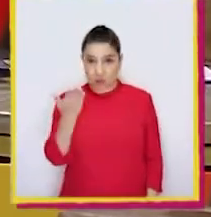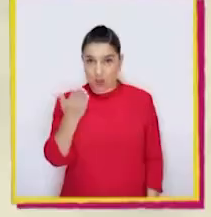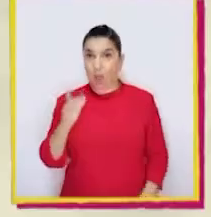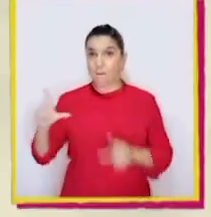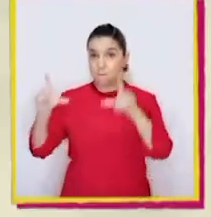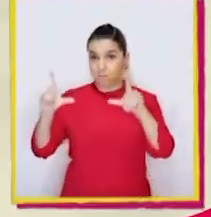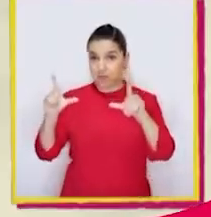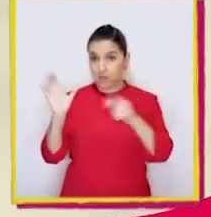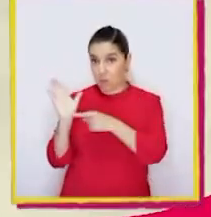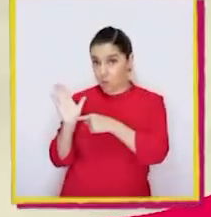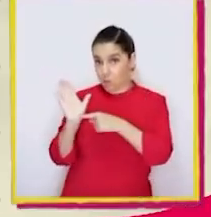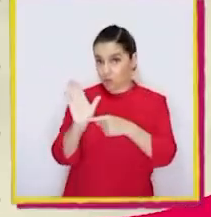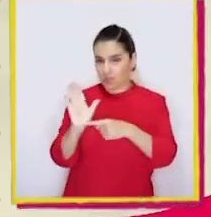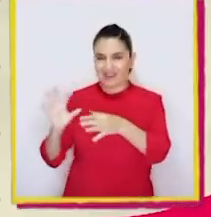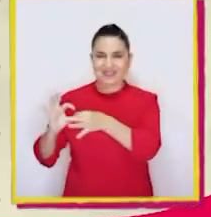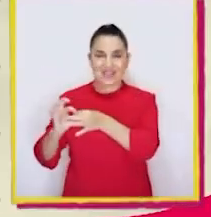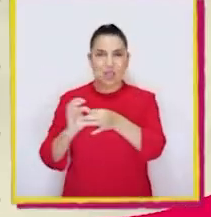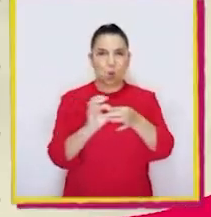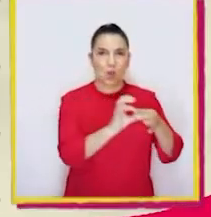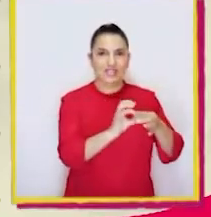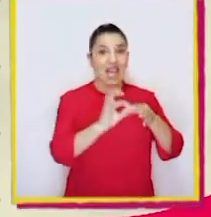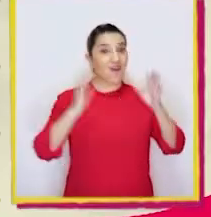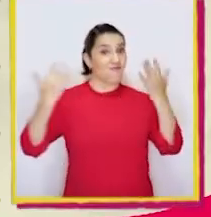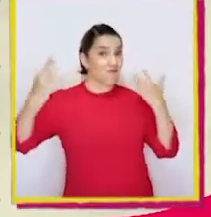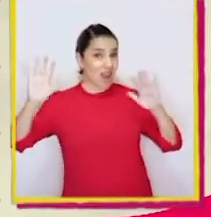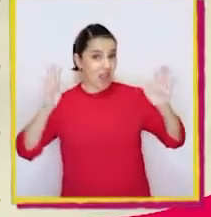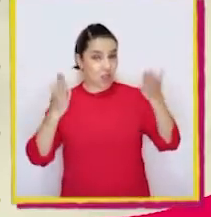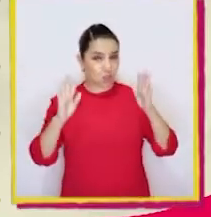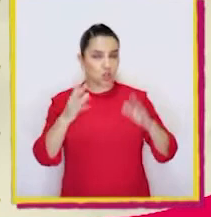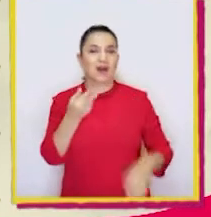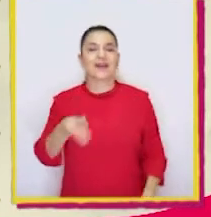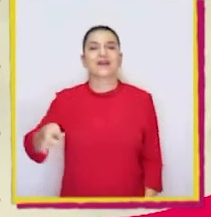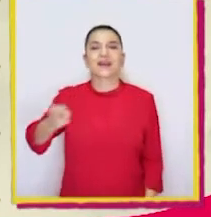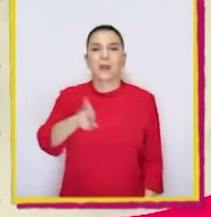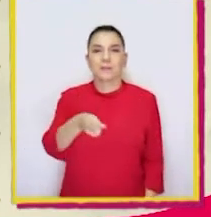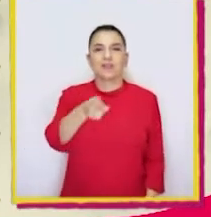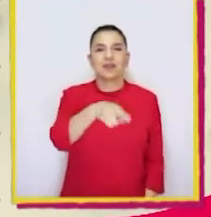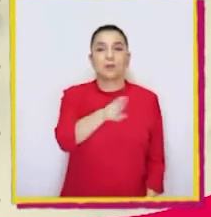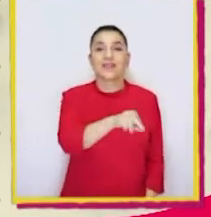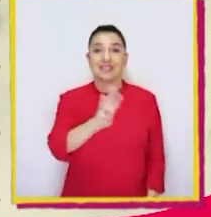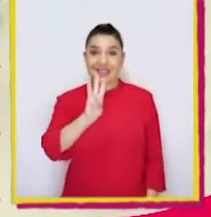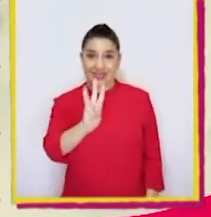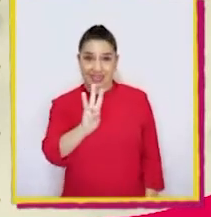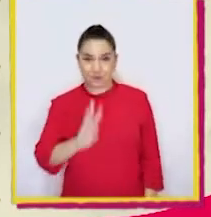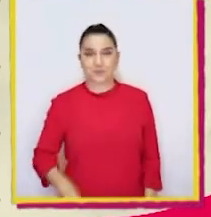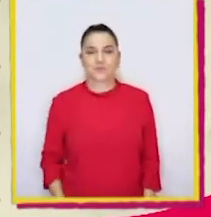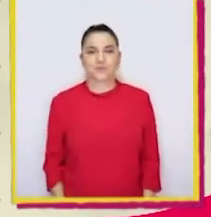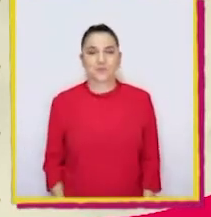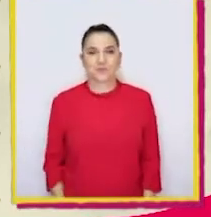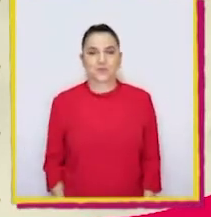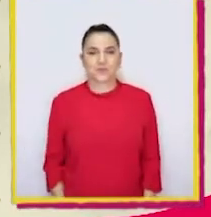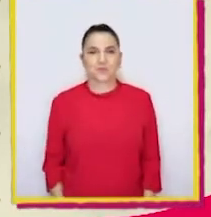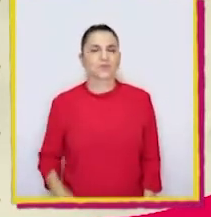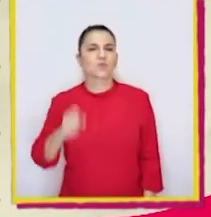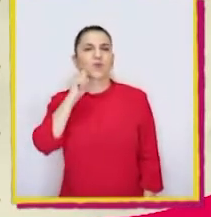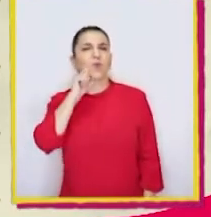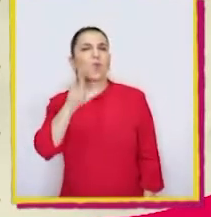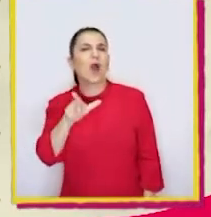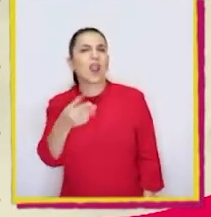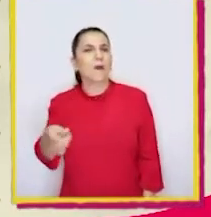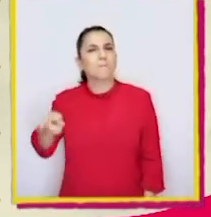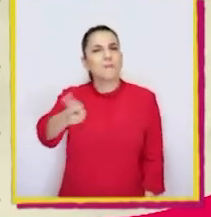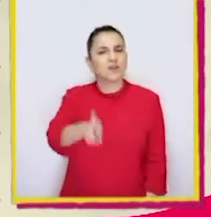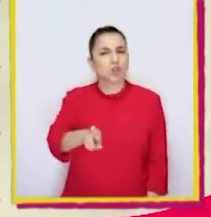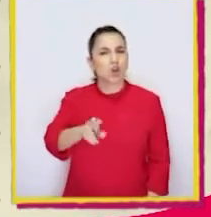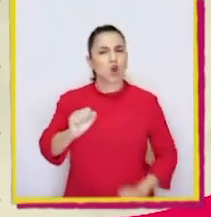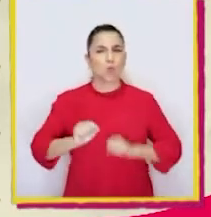su pantalla, yo les voy a mostrar una secuencia de brazos en las que se repite tres veces el patrón. ¿Cuál